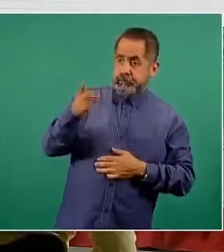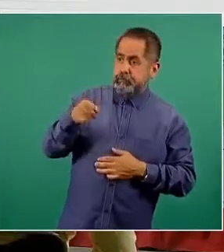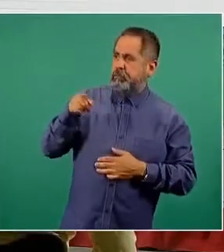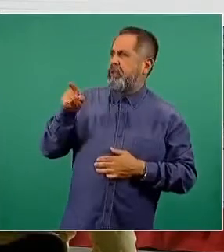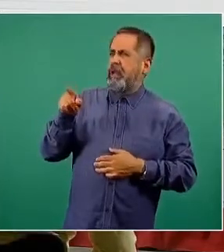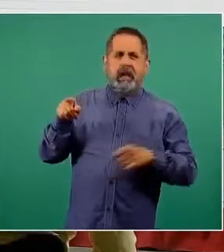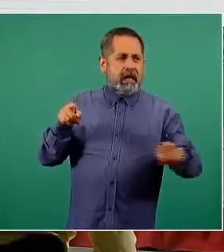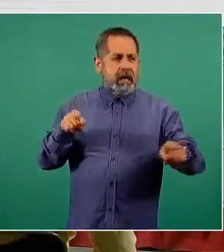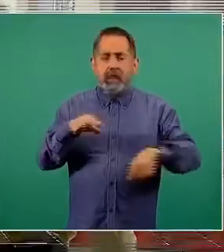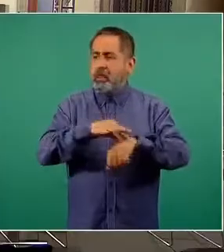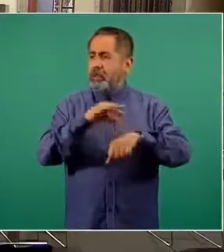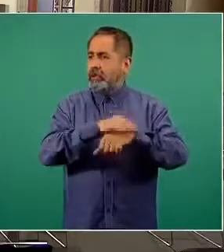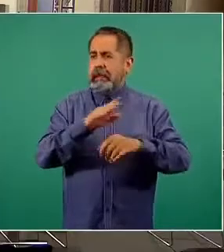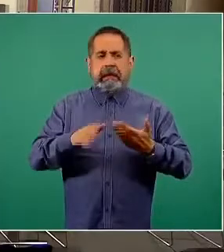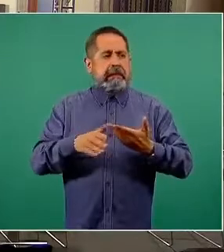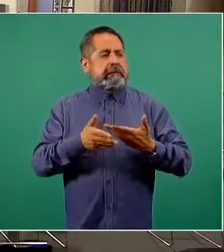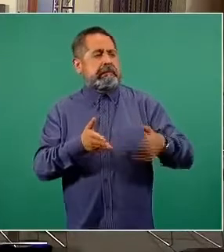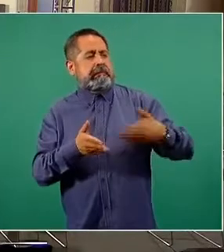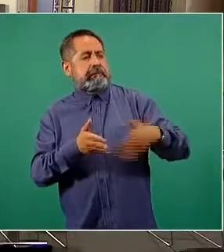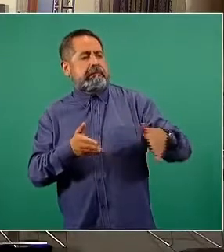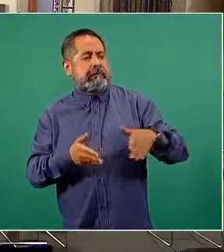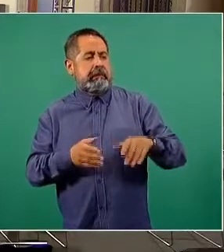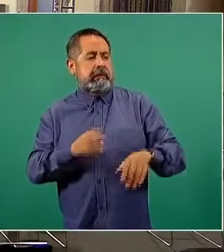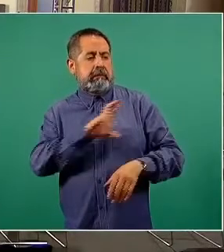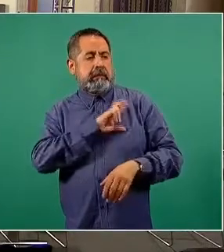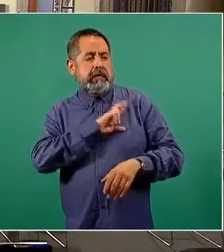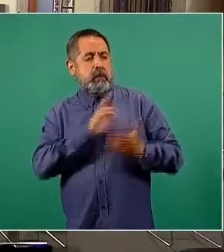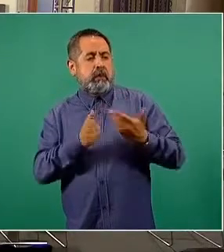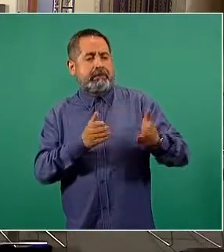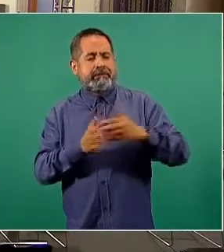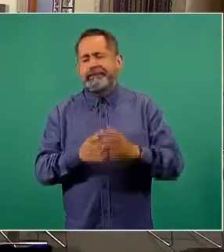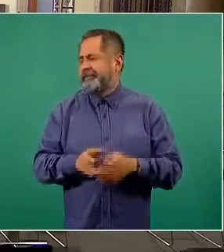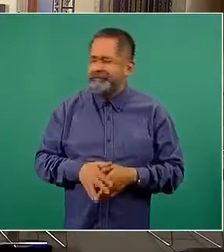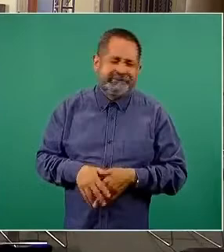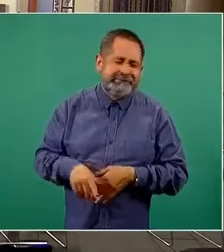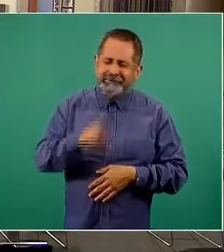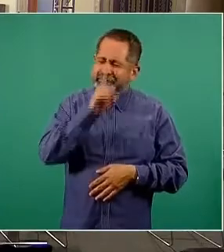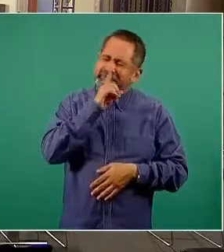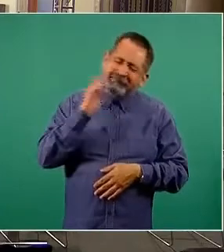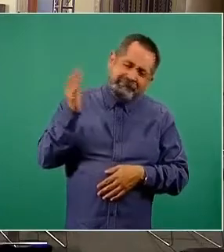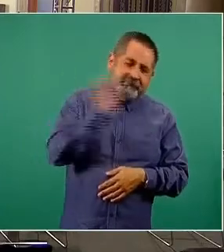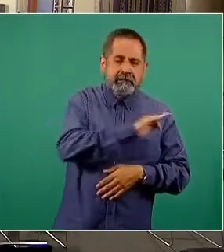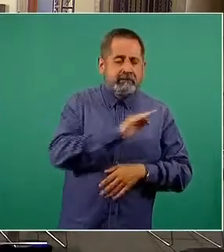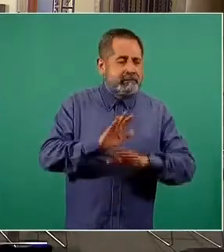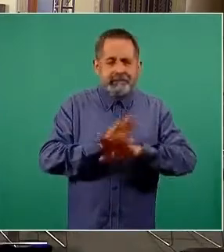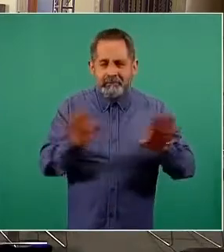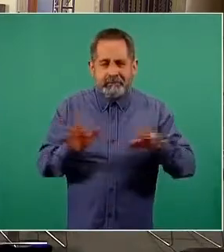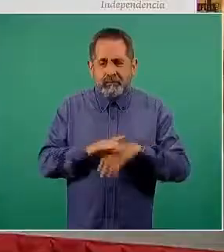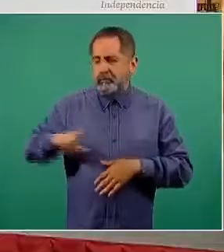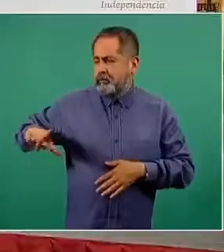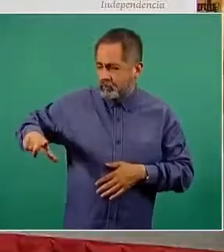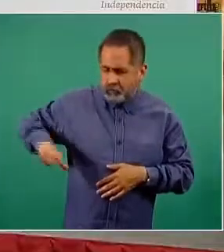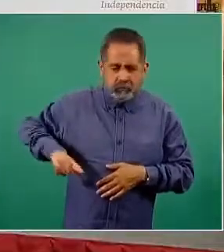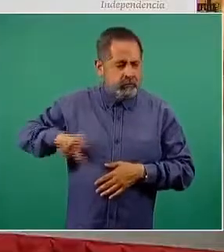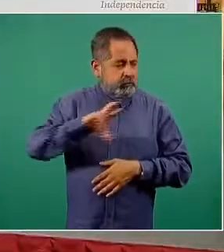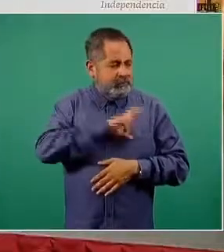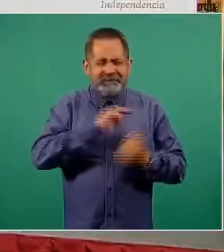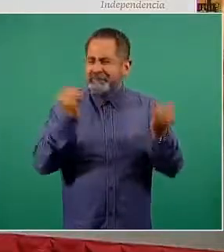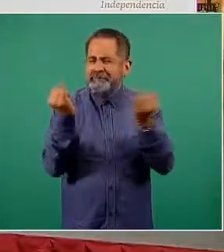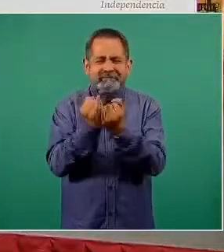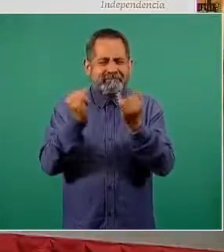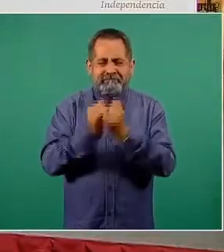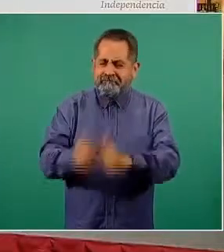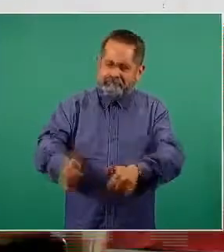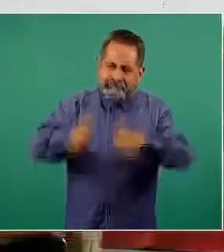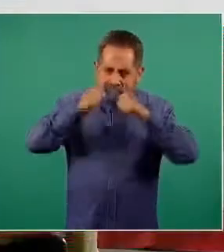salud de dependencias privadas. No es cierto, no hay una distinción privado-público. Todo aquel personal de